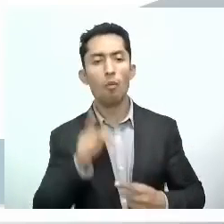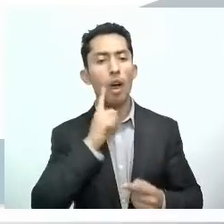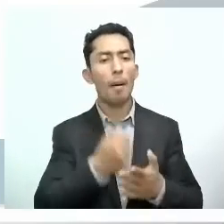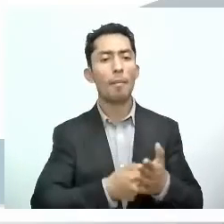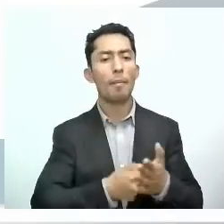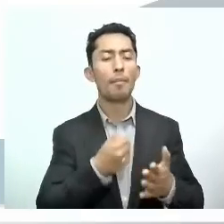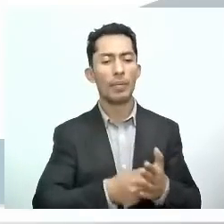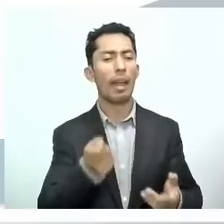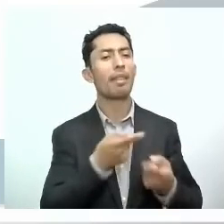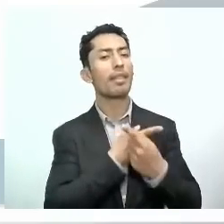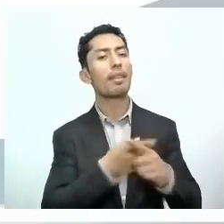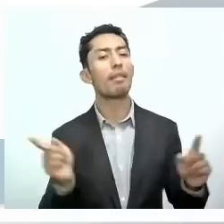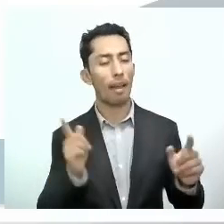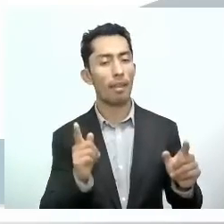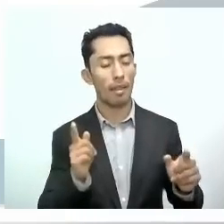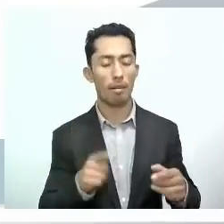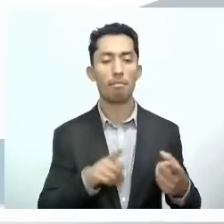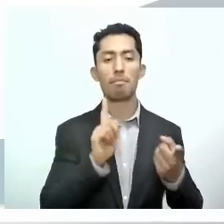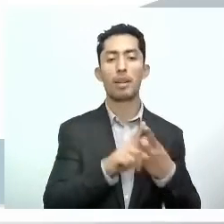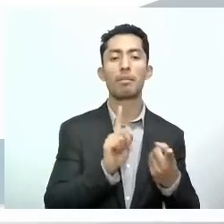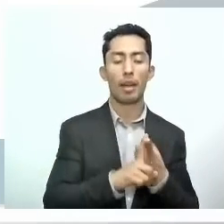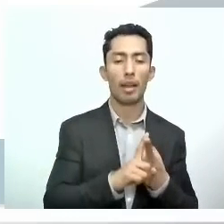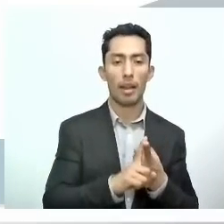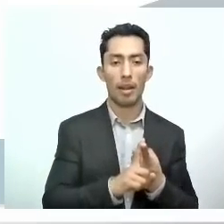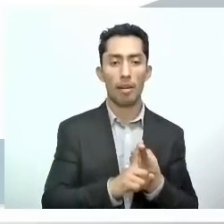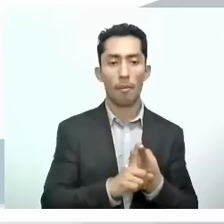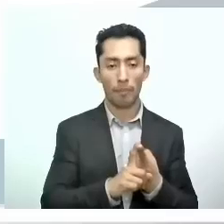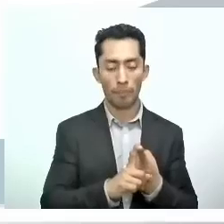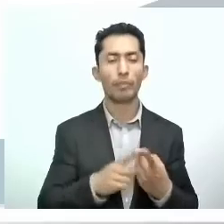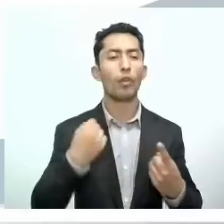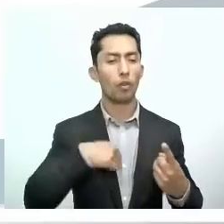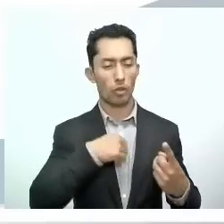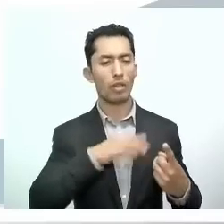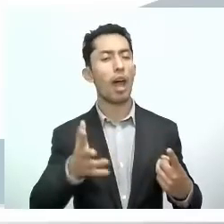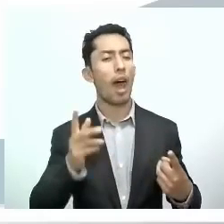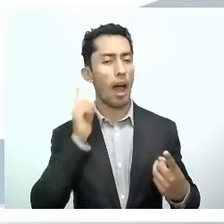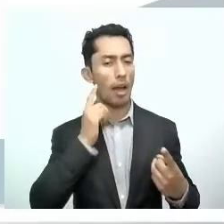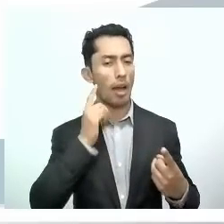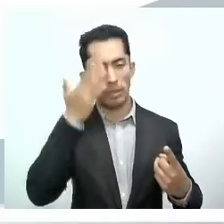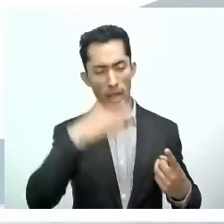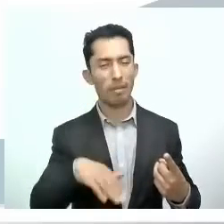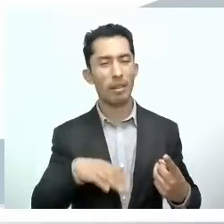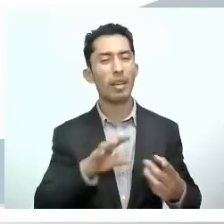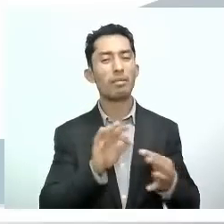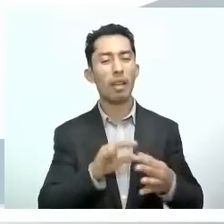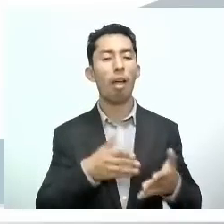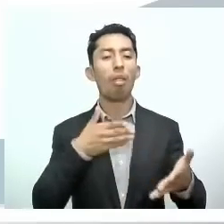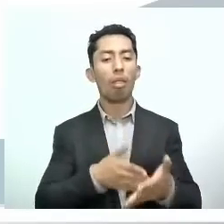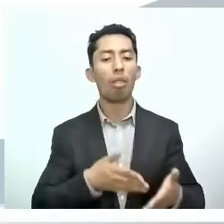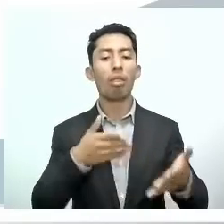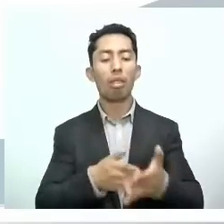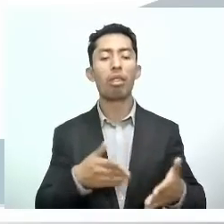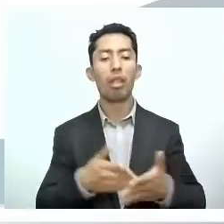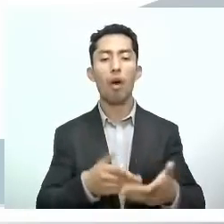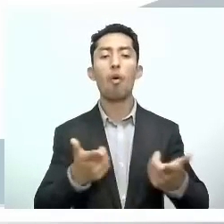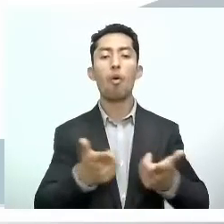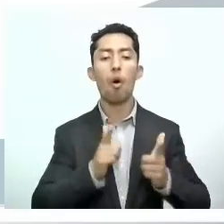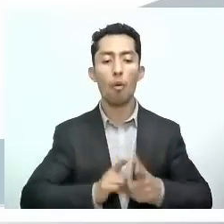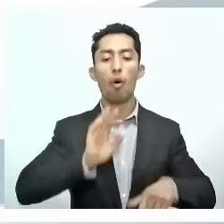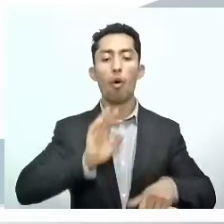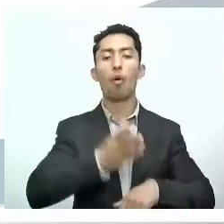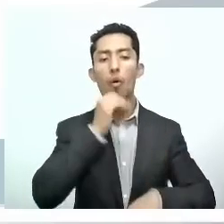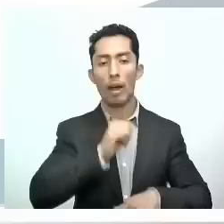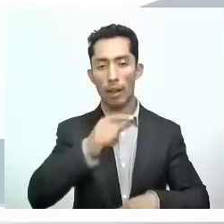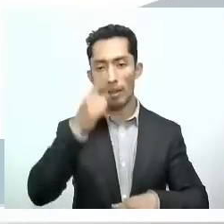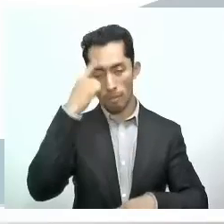diferencia? La primera, hemos escuchado que se habla de los obstáculos de los grupos vulnerables para acceder a la